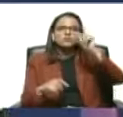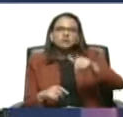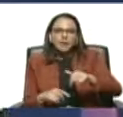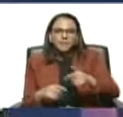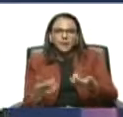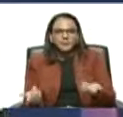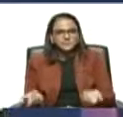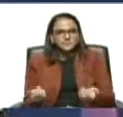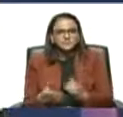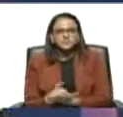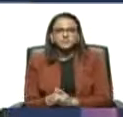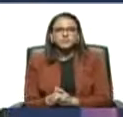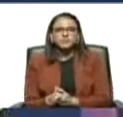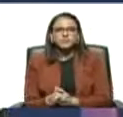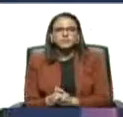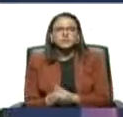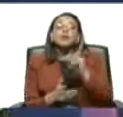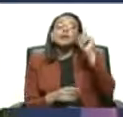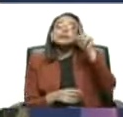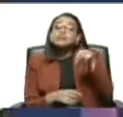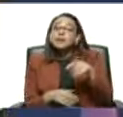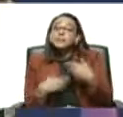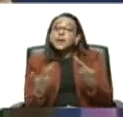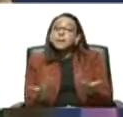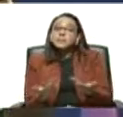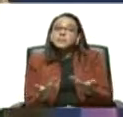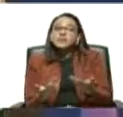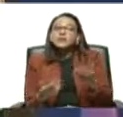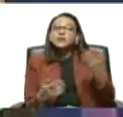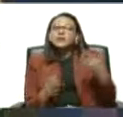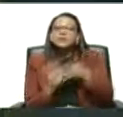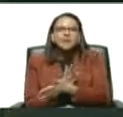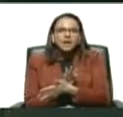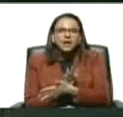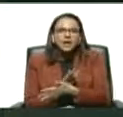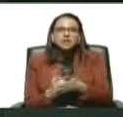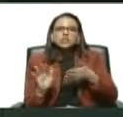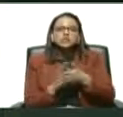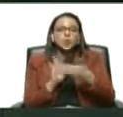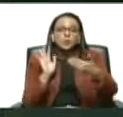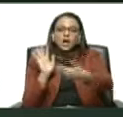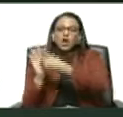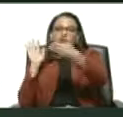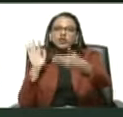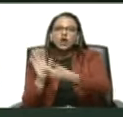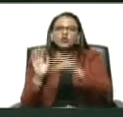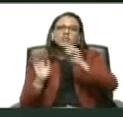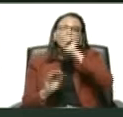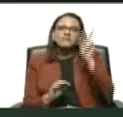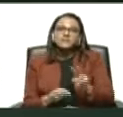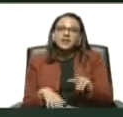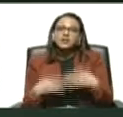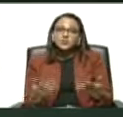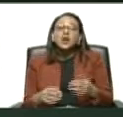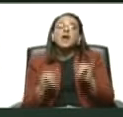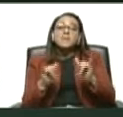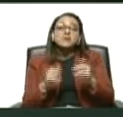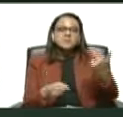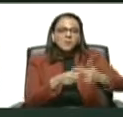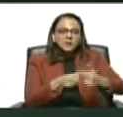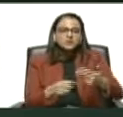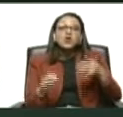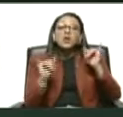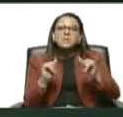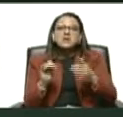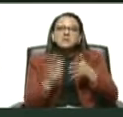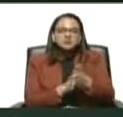también la razón de ser de la agresión ilegítima contra Venezuela. Y por eso le